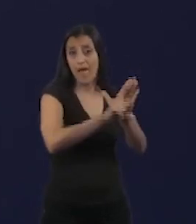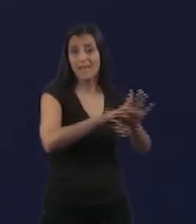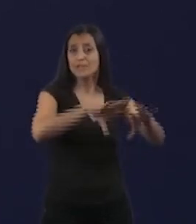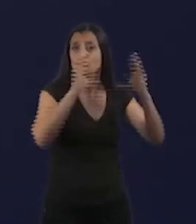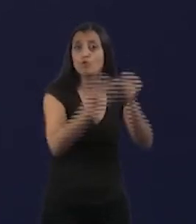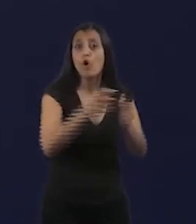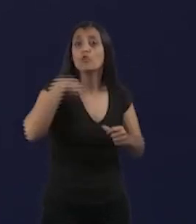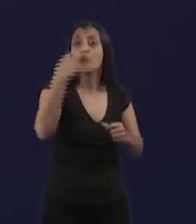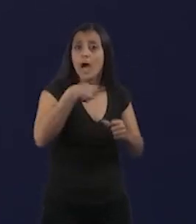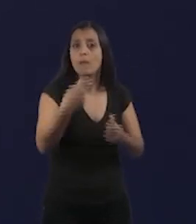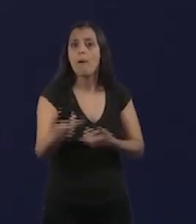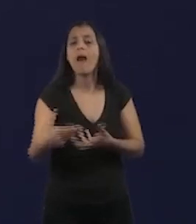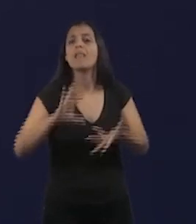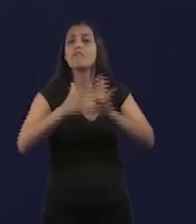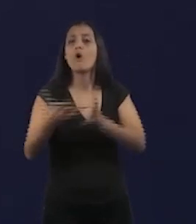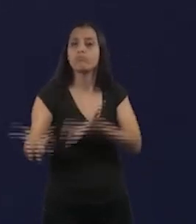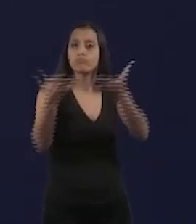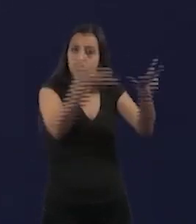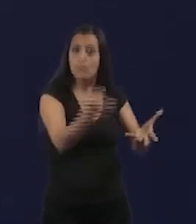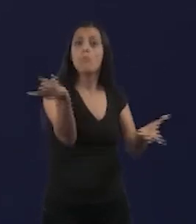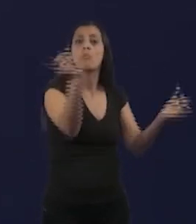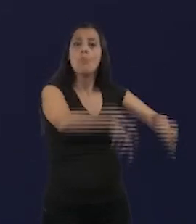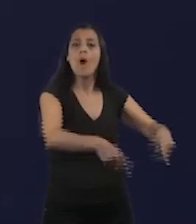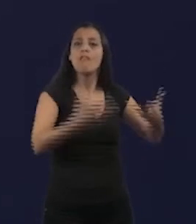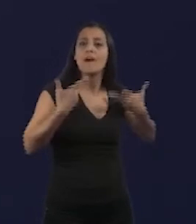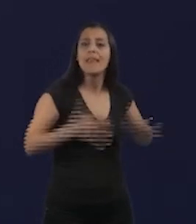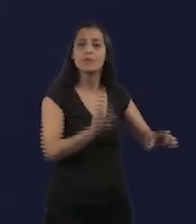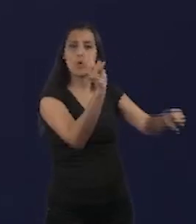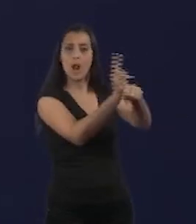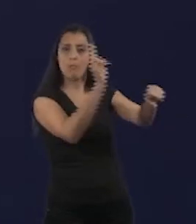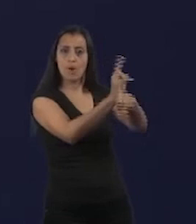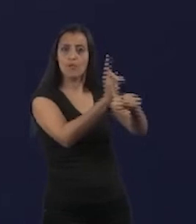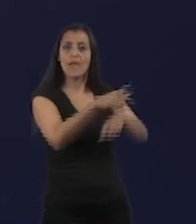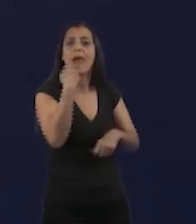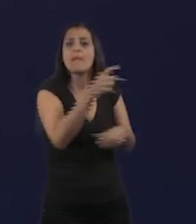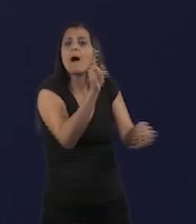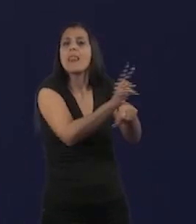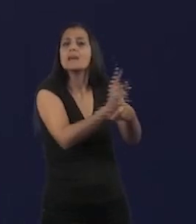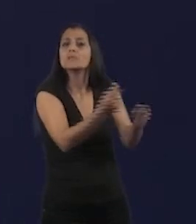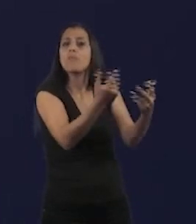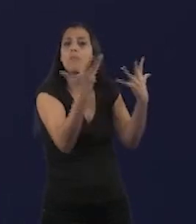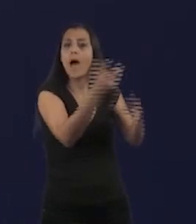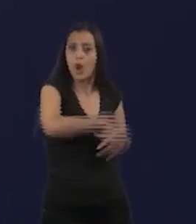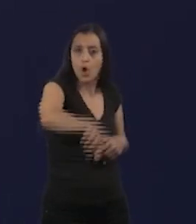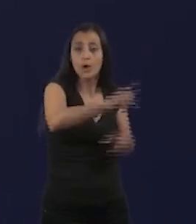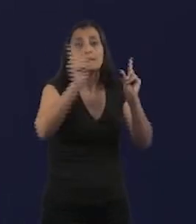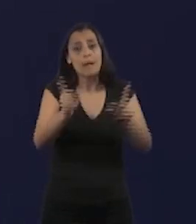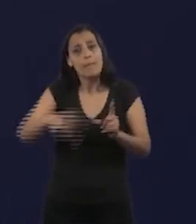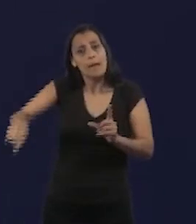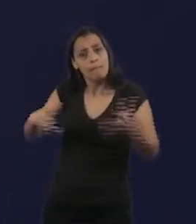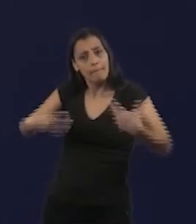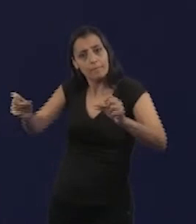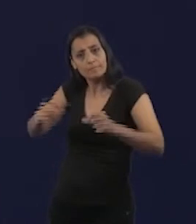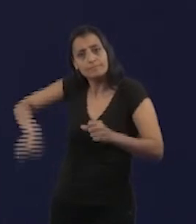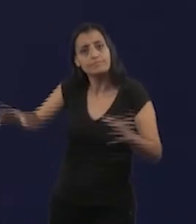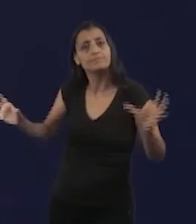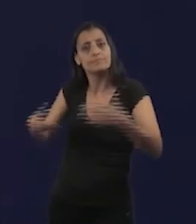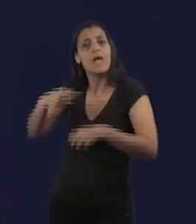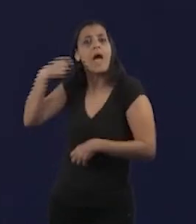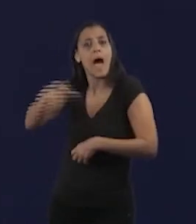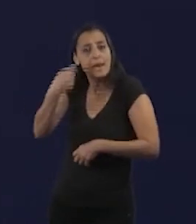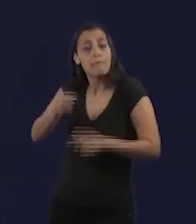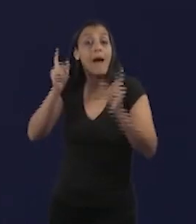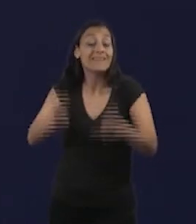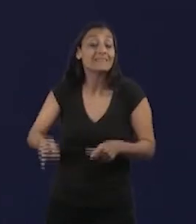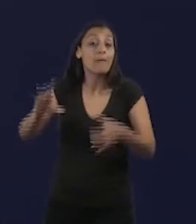devueltos a una área natural protegida además se descubrió que esta red criminal captaba cazadores en